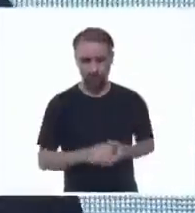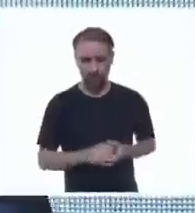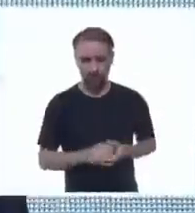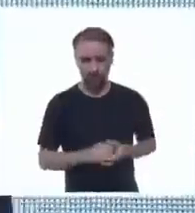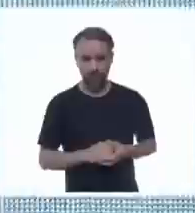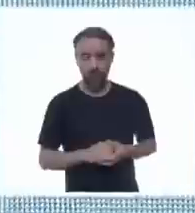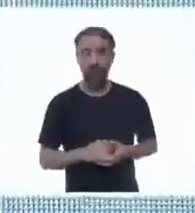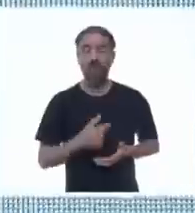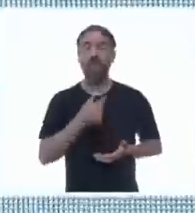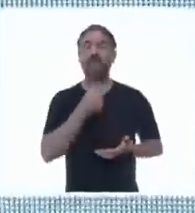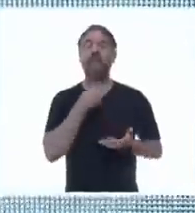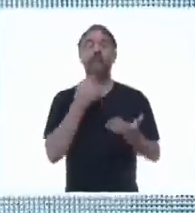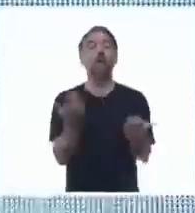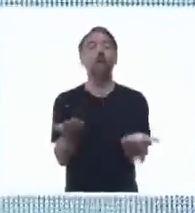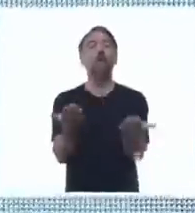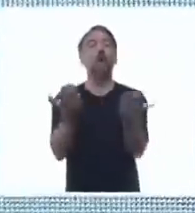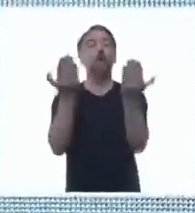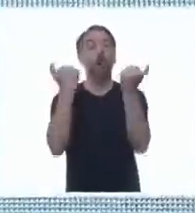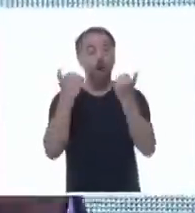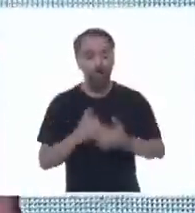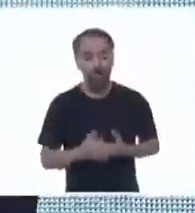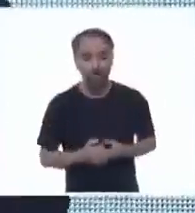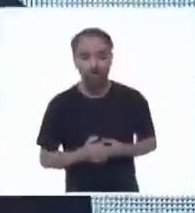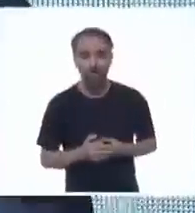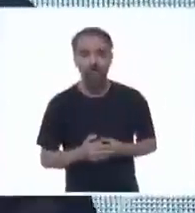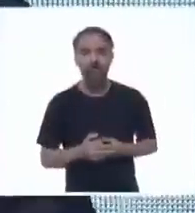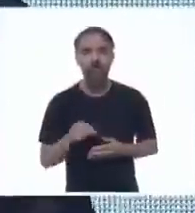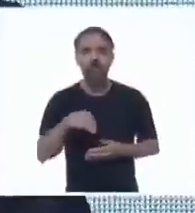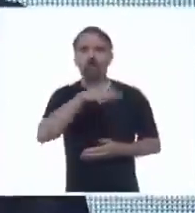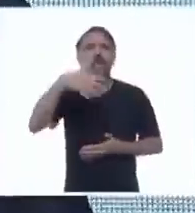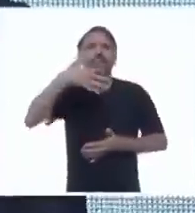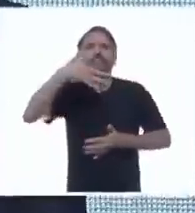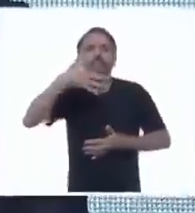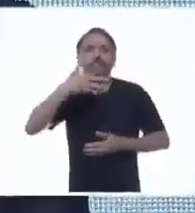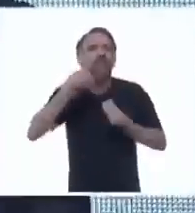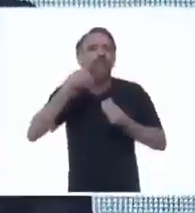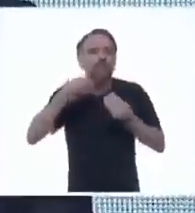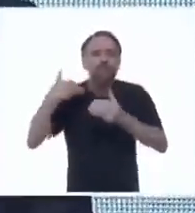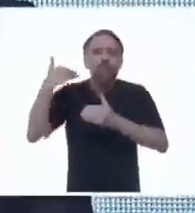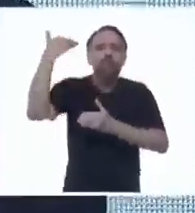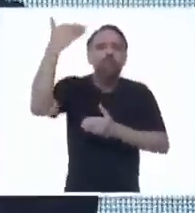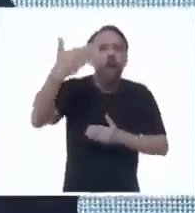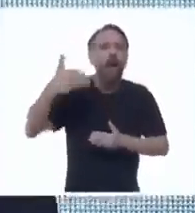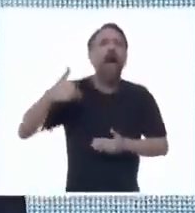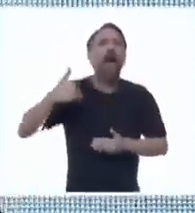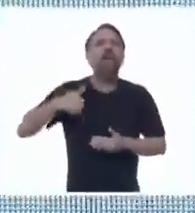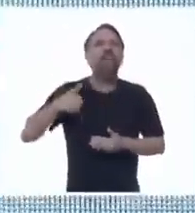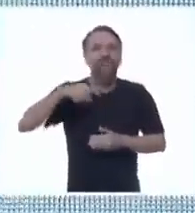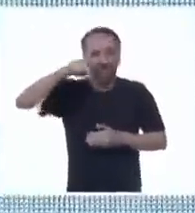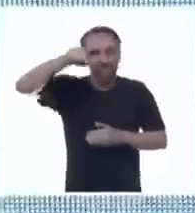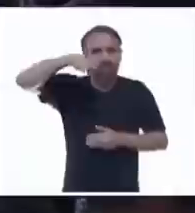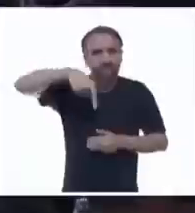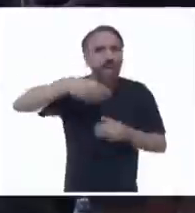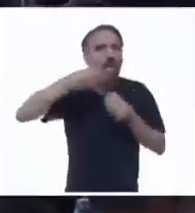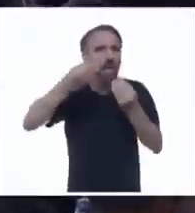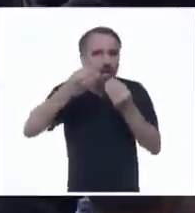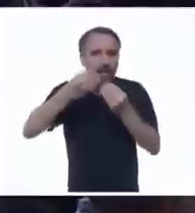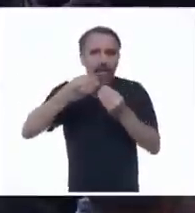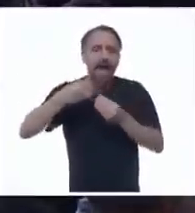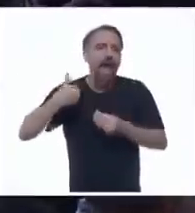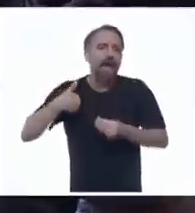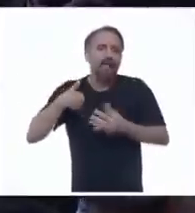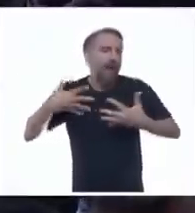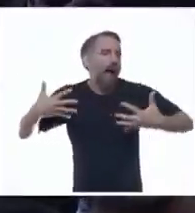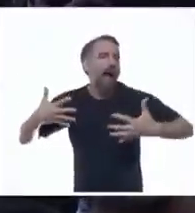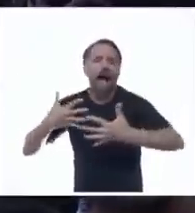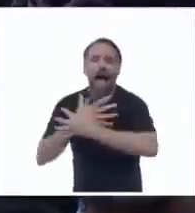Quiero convocar a que entendamos que la Argentina que viene es la Argentina del abrazo